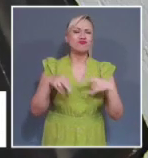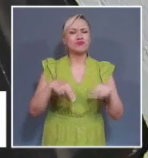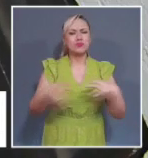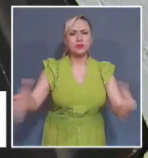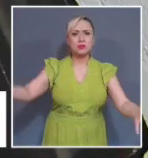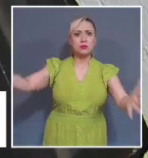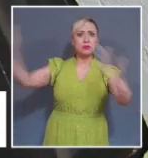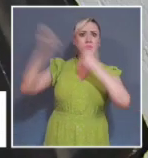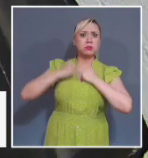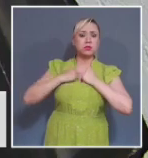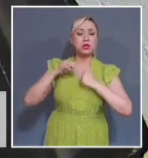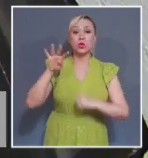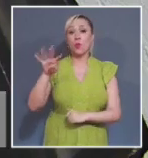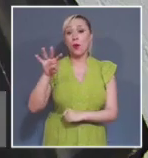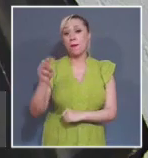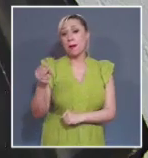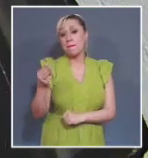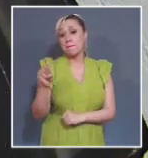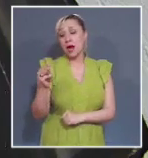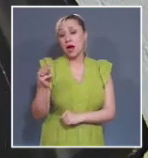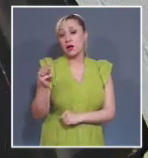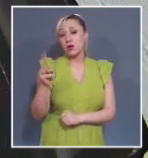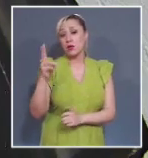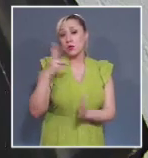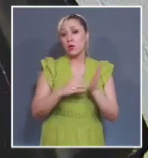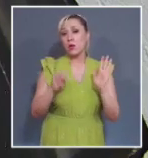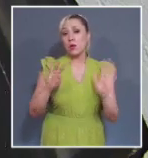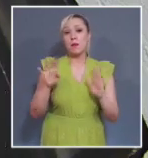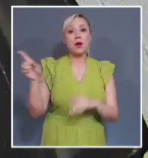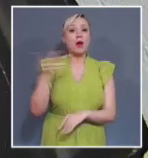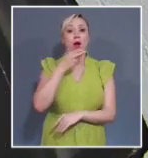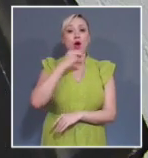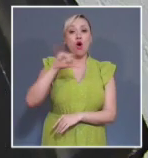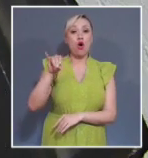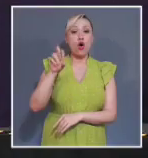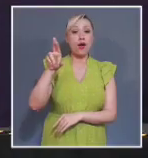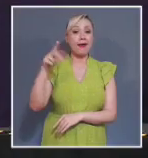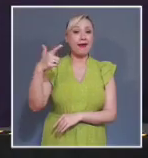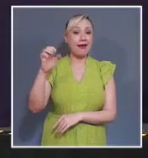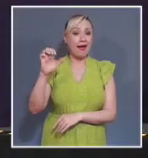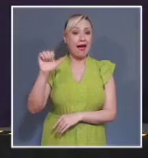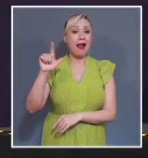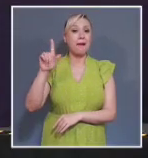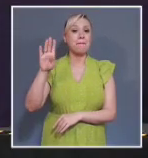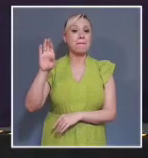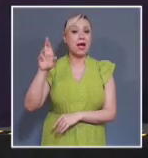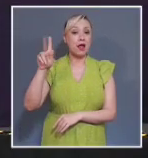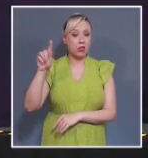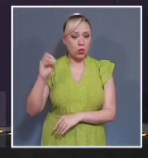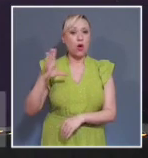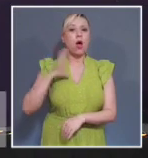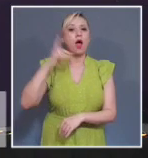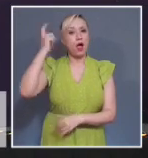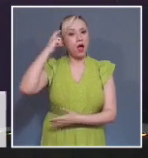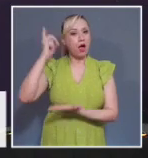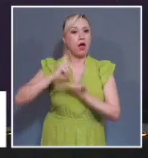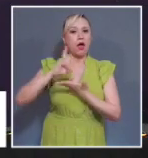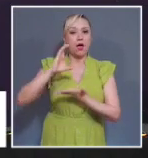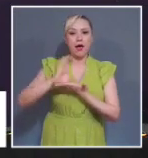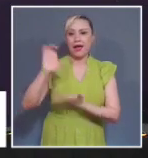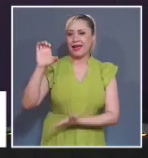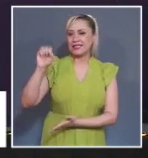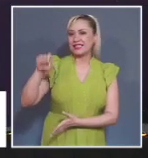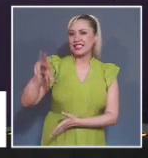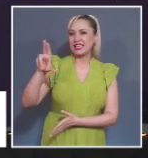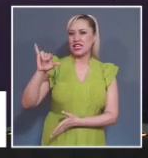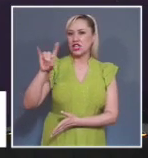Gustavo Amadero Jorge Alberto Burelo, joven diagnosticado con esquizofrenia. La policía de investigación argumentó que llevaba consigo